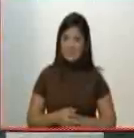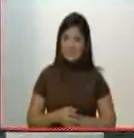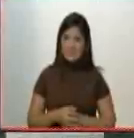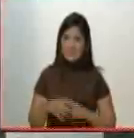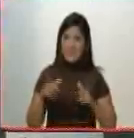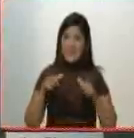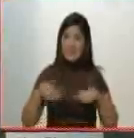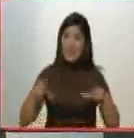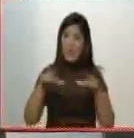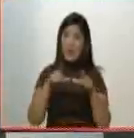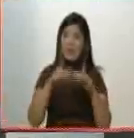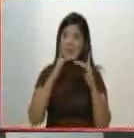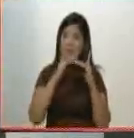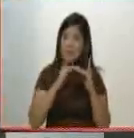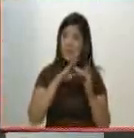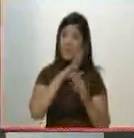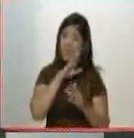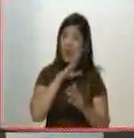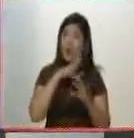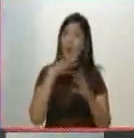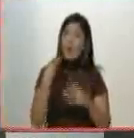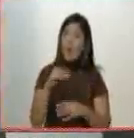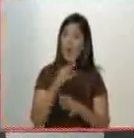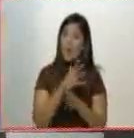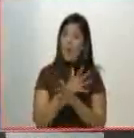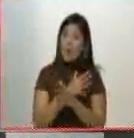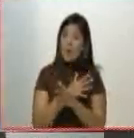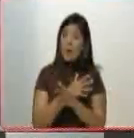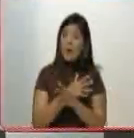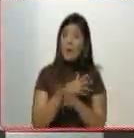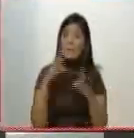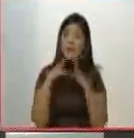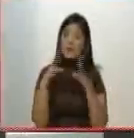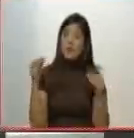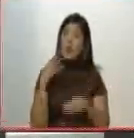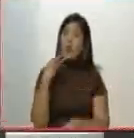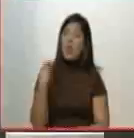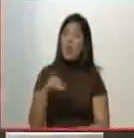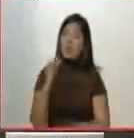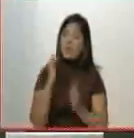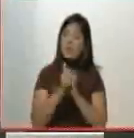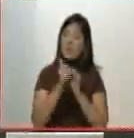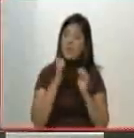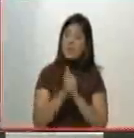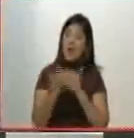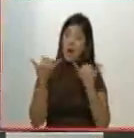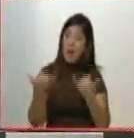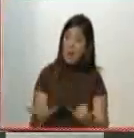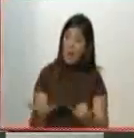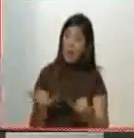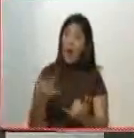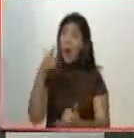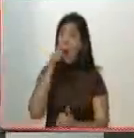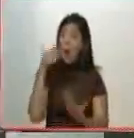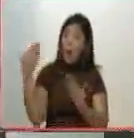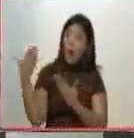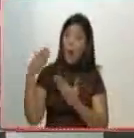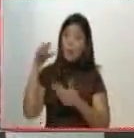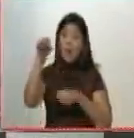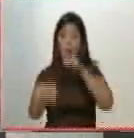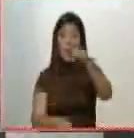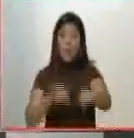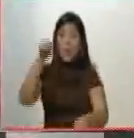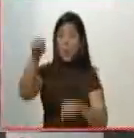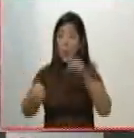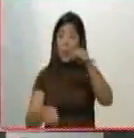residencias mixtas, juveniles, para los jóvenes atletas. Ahora, el campeón panamericano en ciclismo de